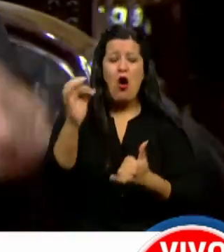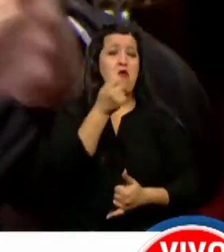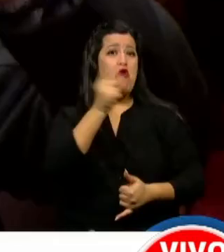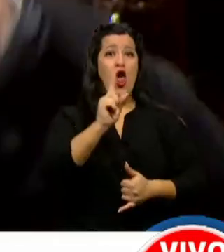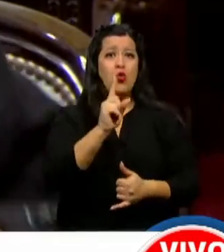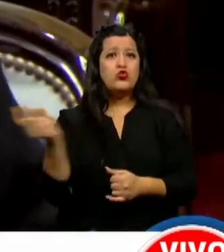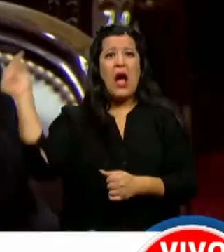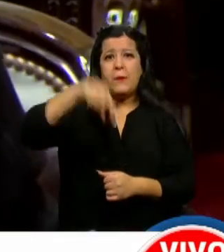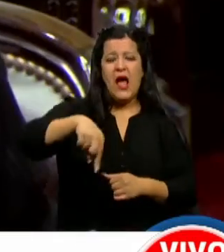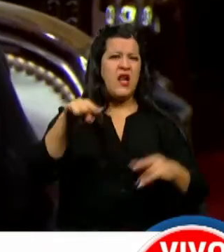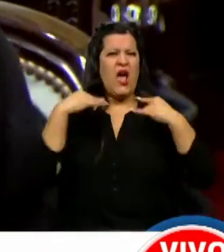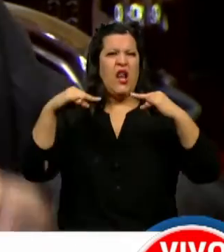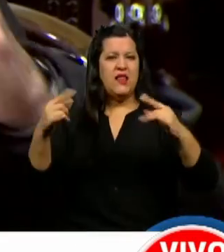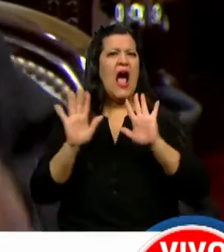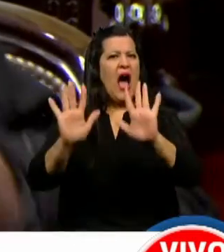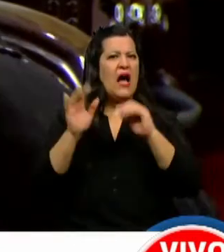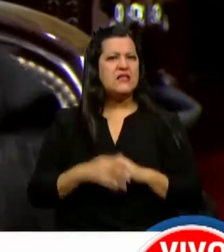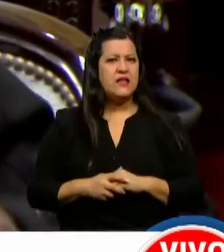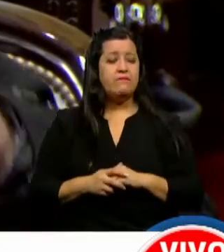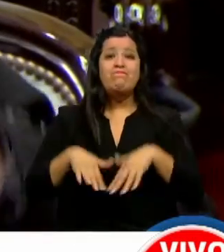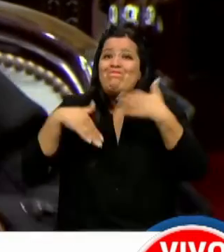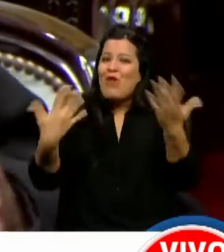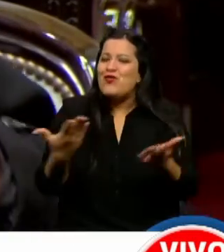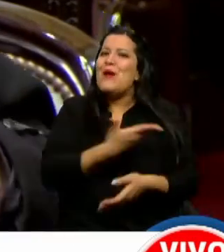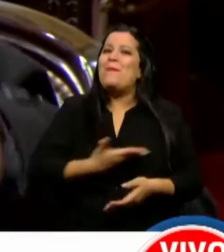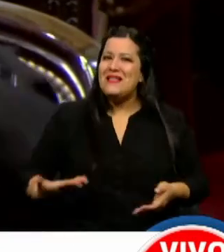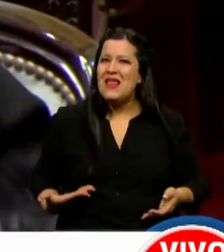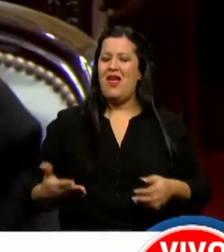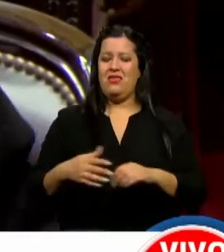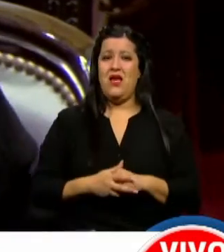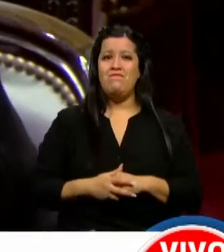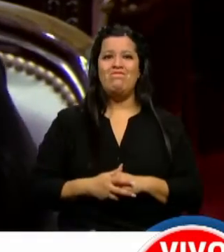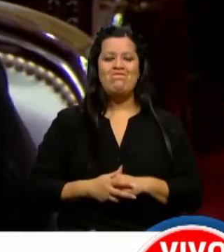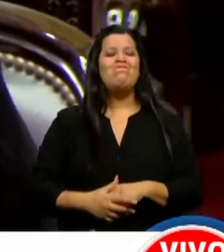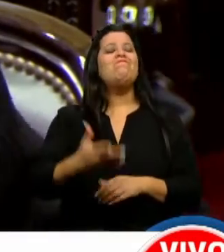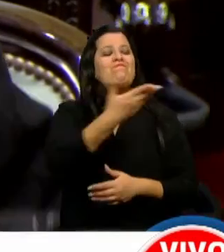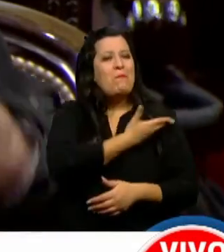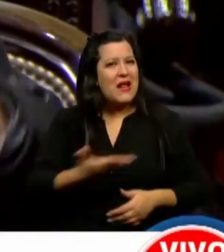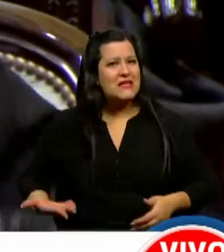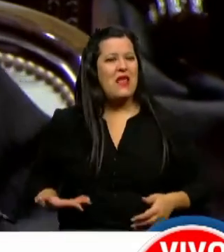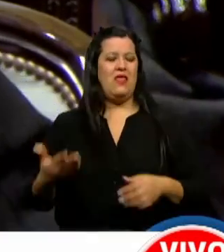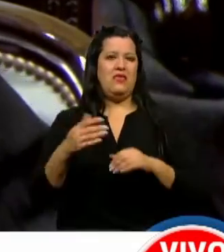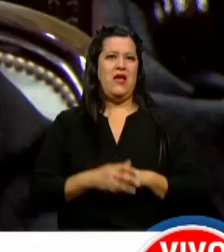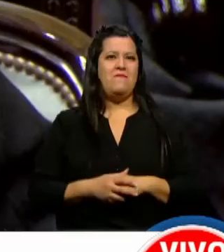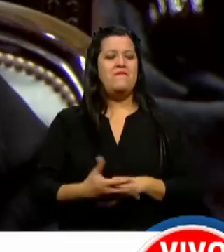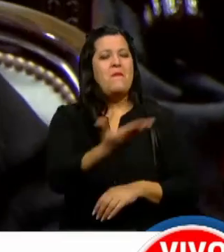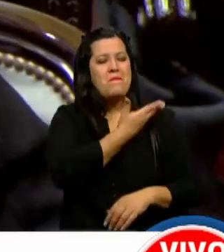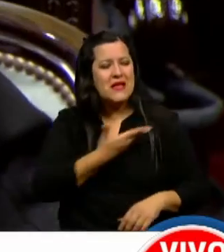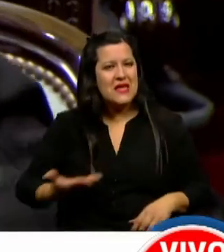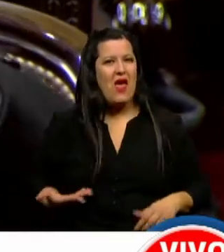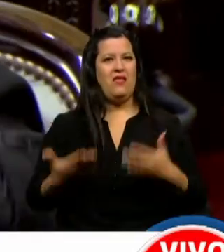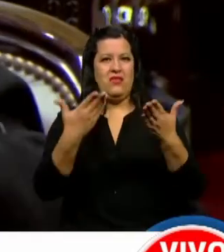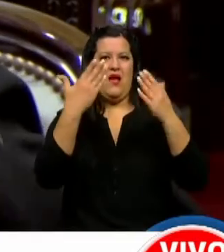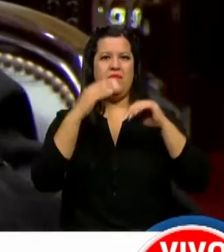gusta algo, vienen y se ponen a gritarnos. Entonces, señor presidente, señor presidente, señor